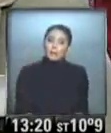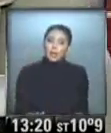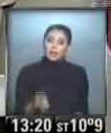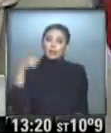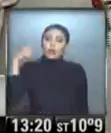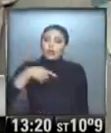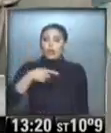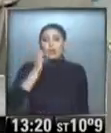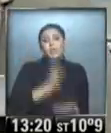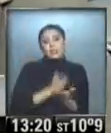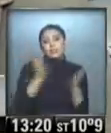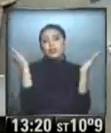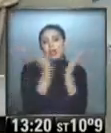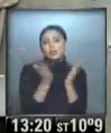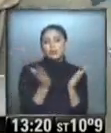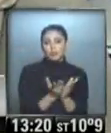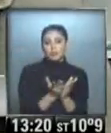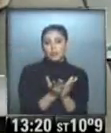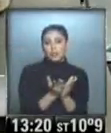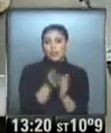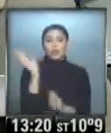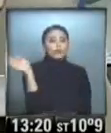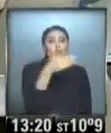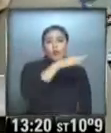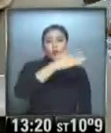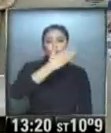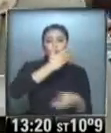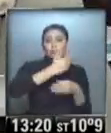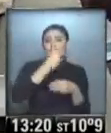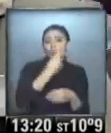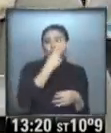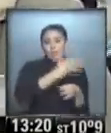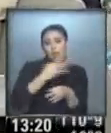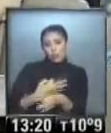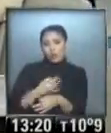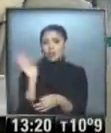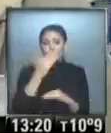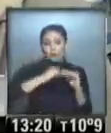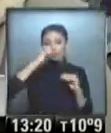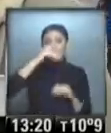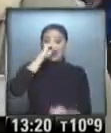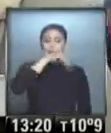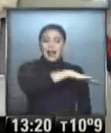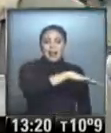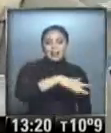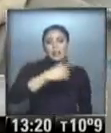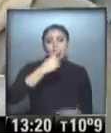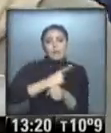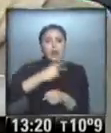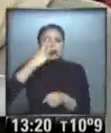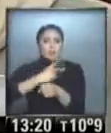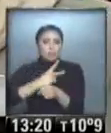lesionando el derecho a estudiar de todos los niveles de las 2 escuelas, desde jardín hasta